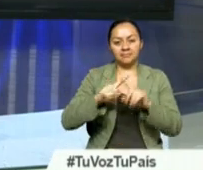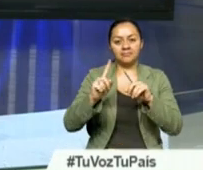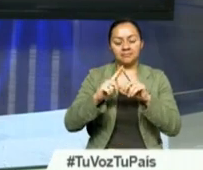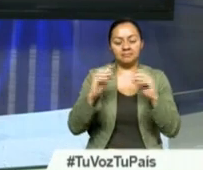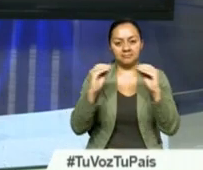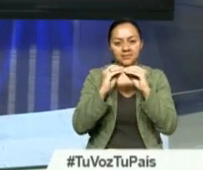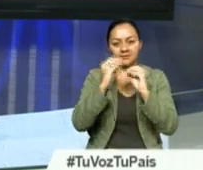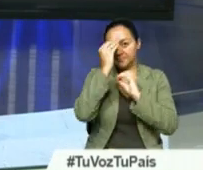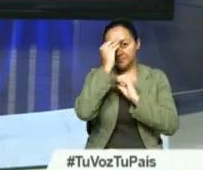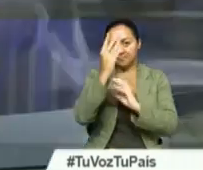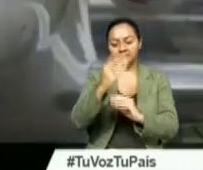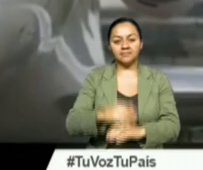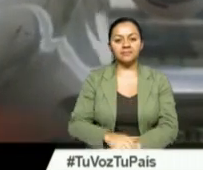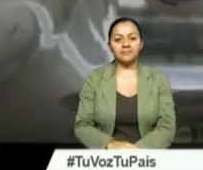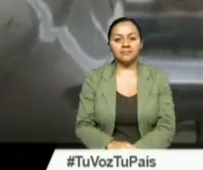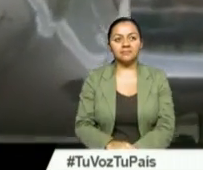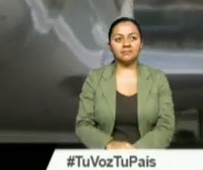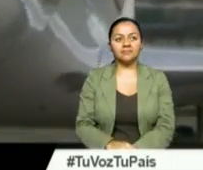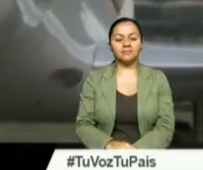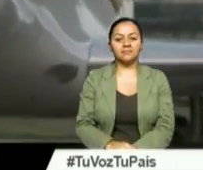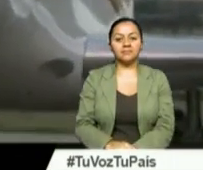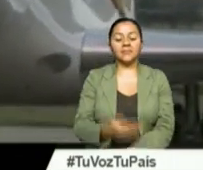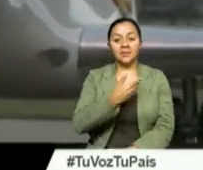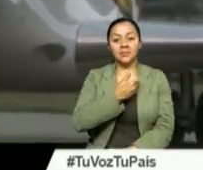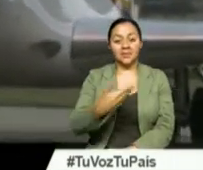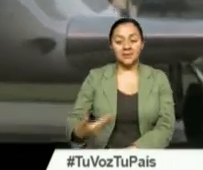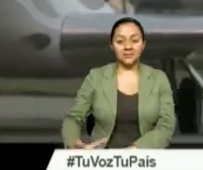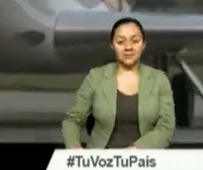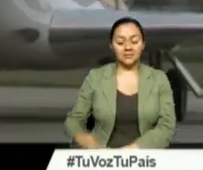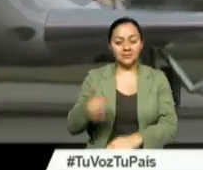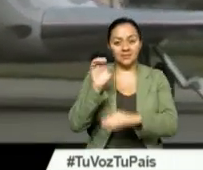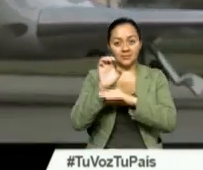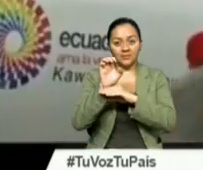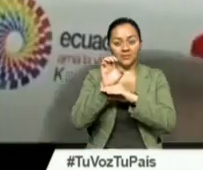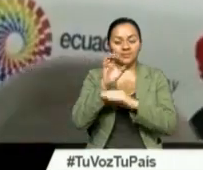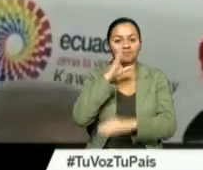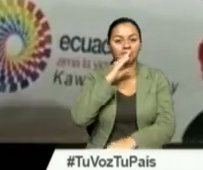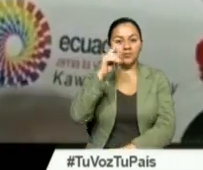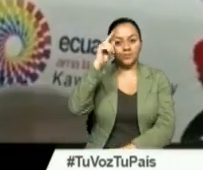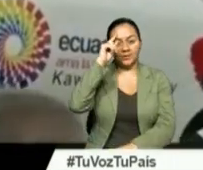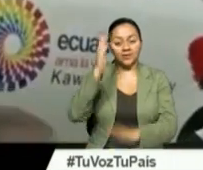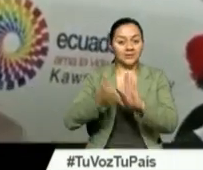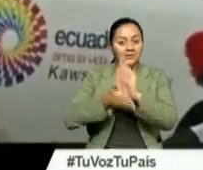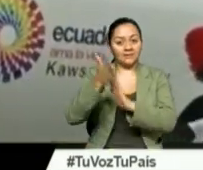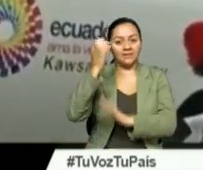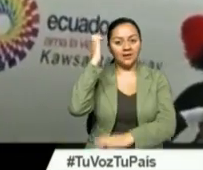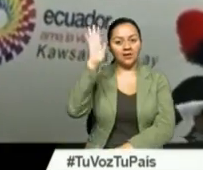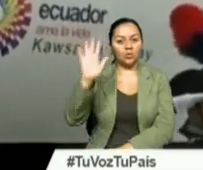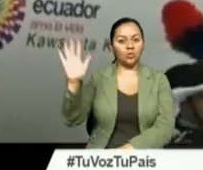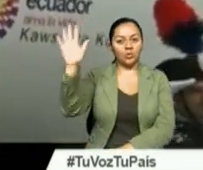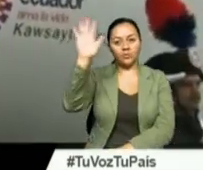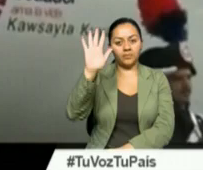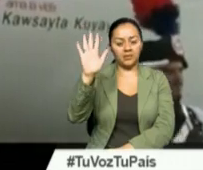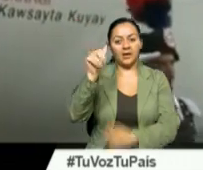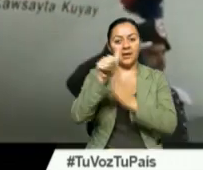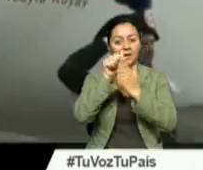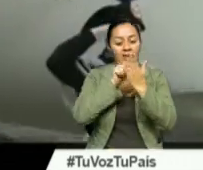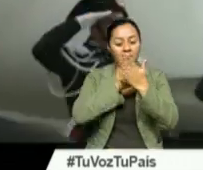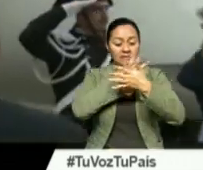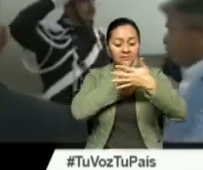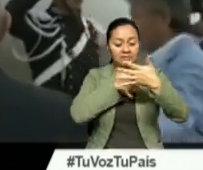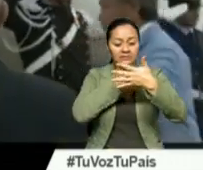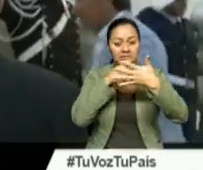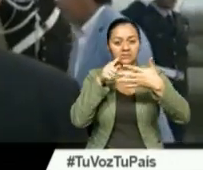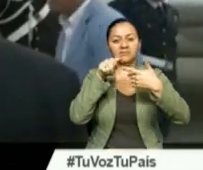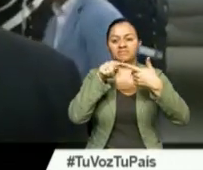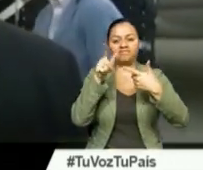nota. El presidente de la República, Rafael Correa, durante su gira en Europa cumplirá con varias actividades. En